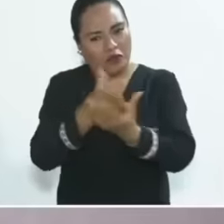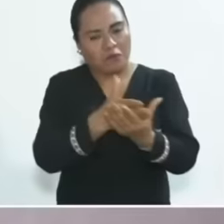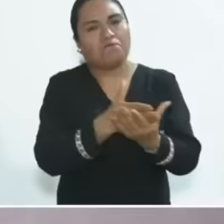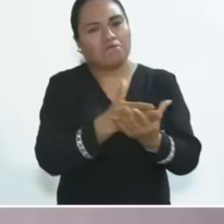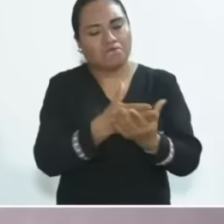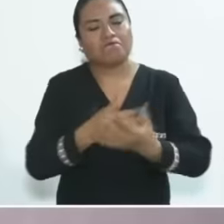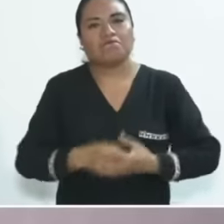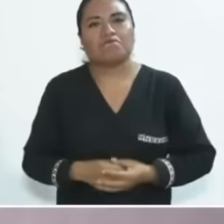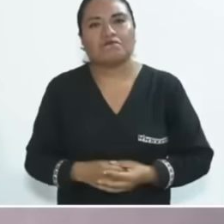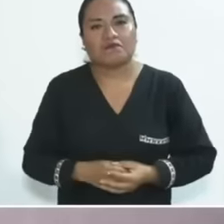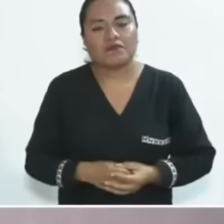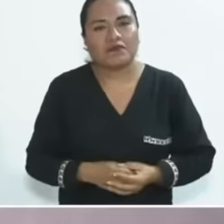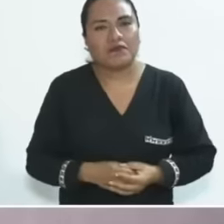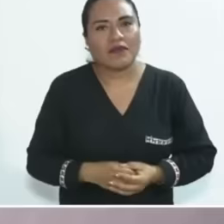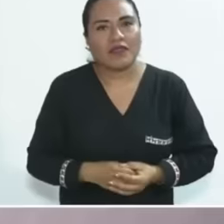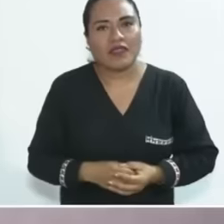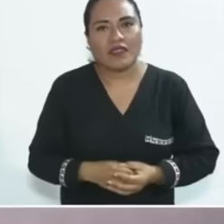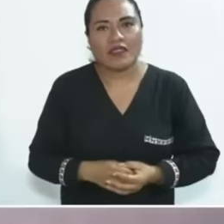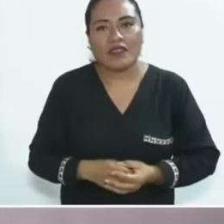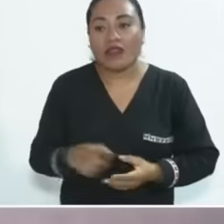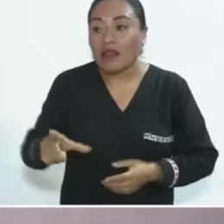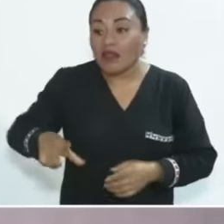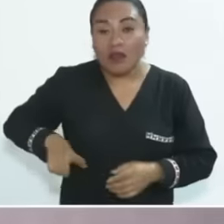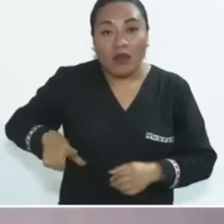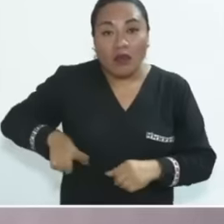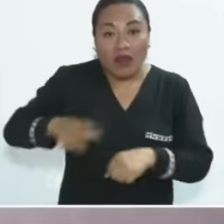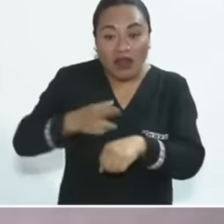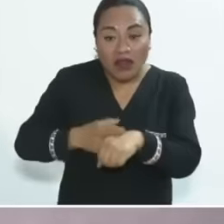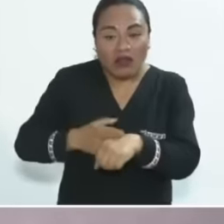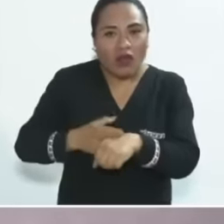del que ahora es gobernador, Salomón Jara.